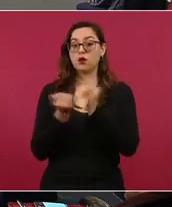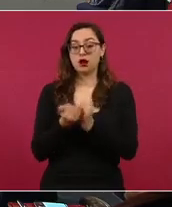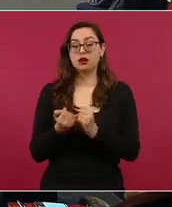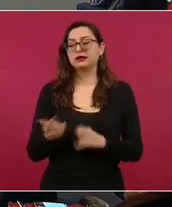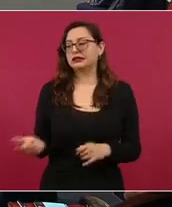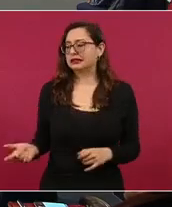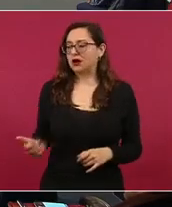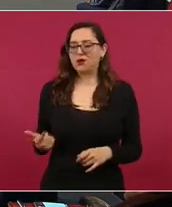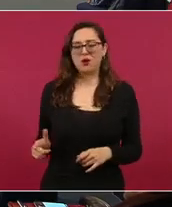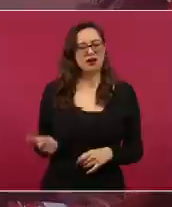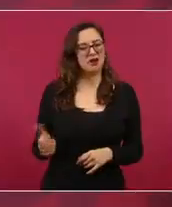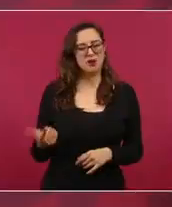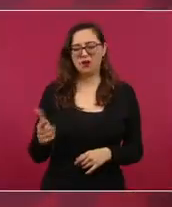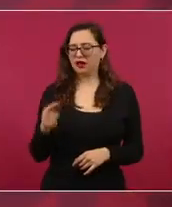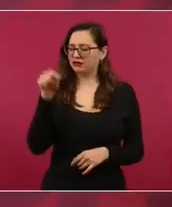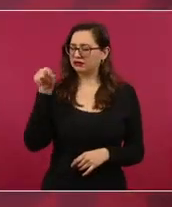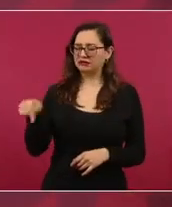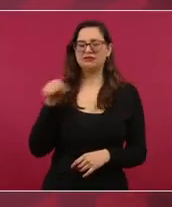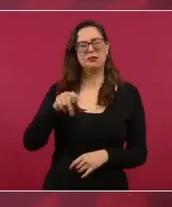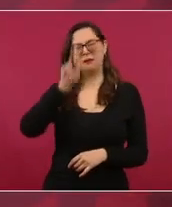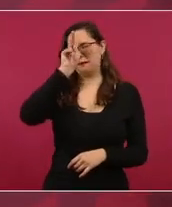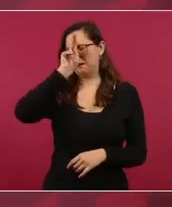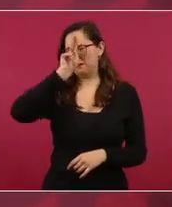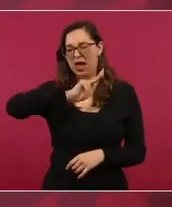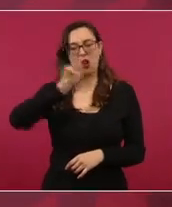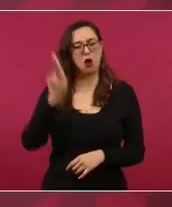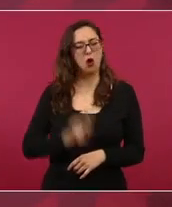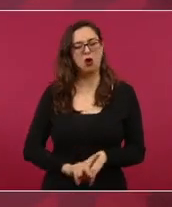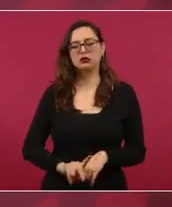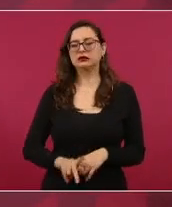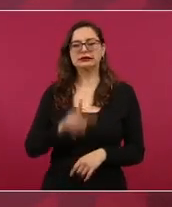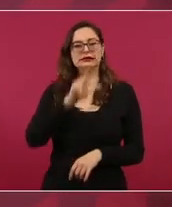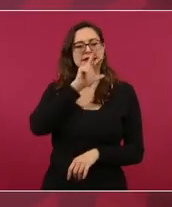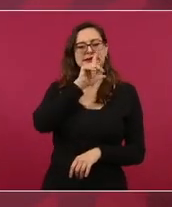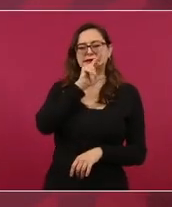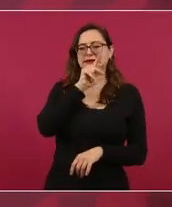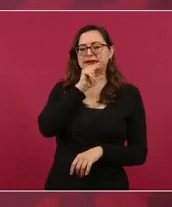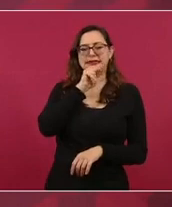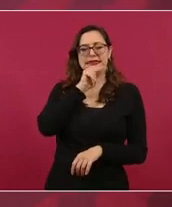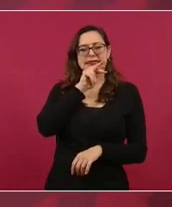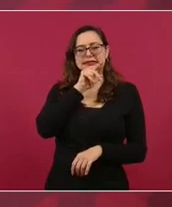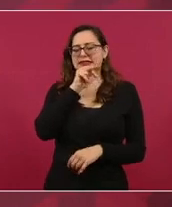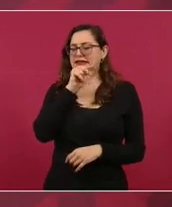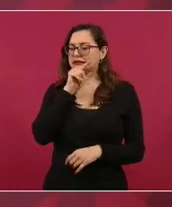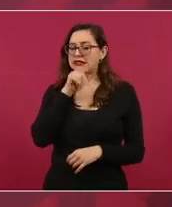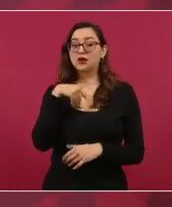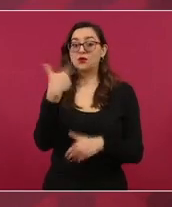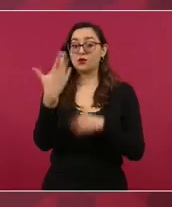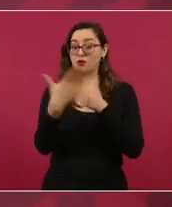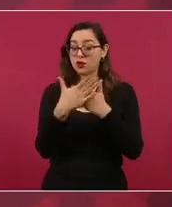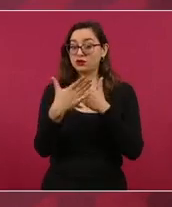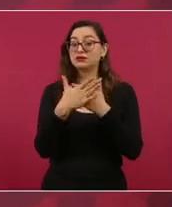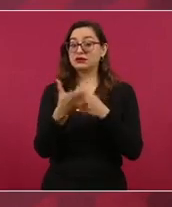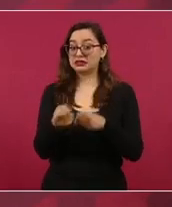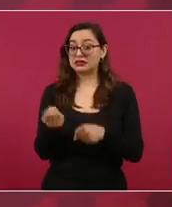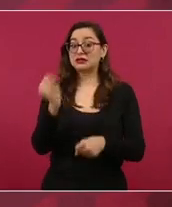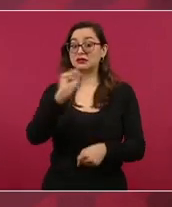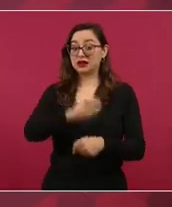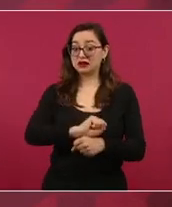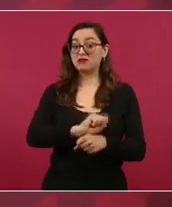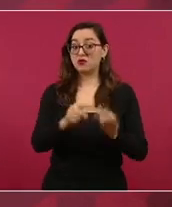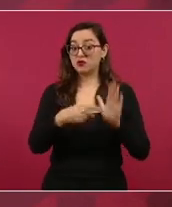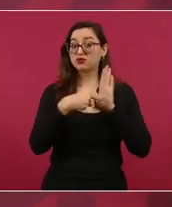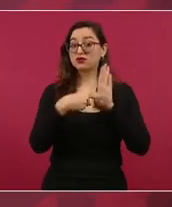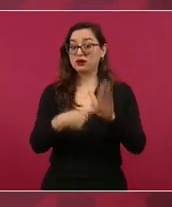Guanajuato, que nos sigue preocupando mucho. La semana que viene les vamos a dar a conocer algo sobre